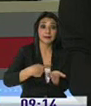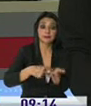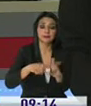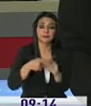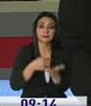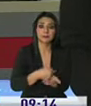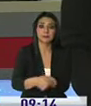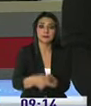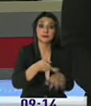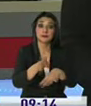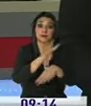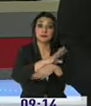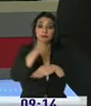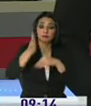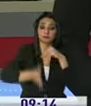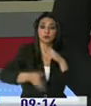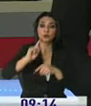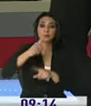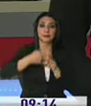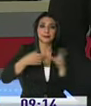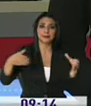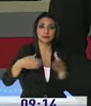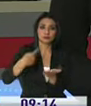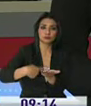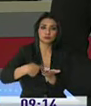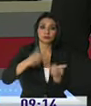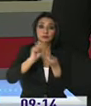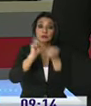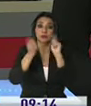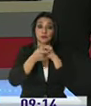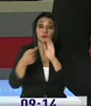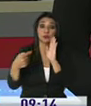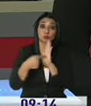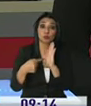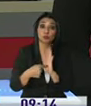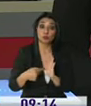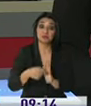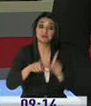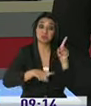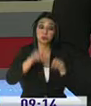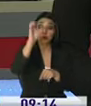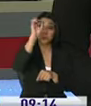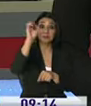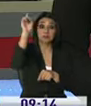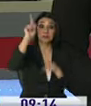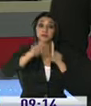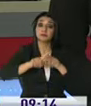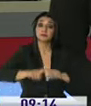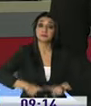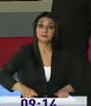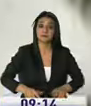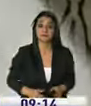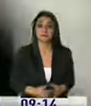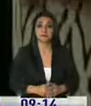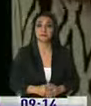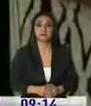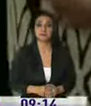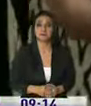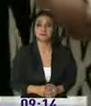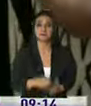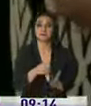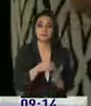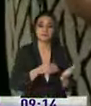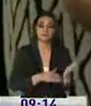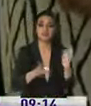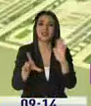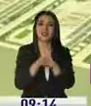y el legislativo tendrá un mes para debatirlo. Los cambios tributarios generan diversas opiniones. El proyecto de ley para